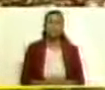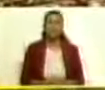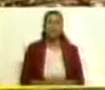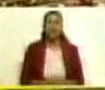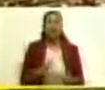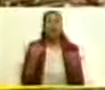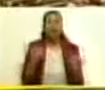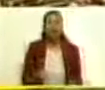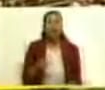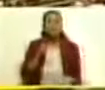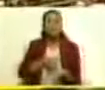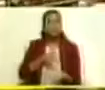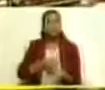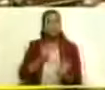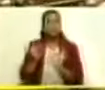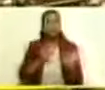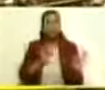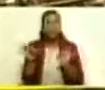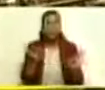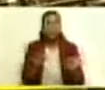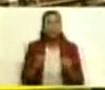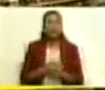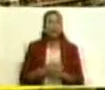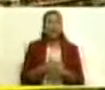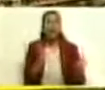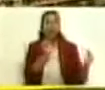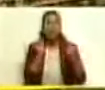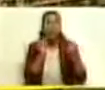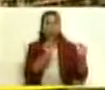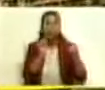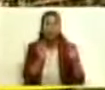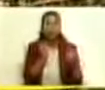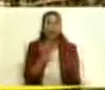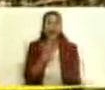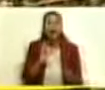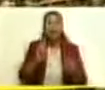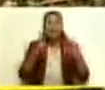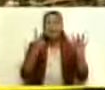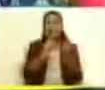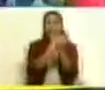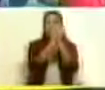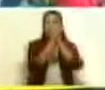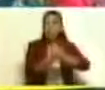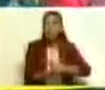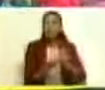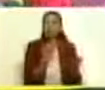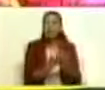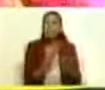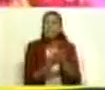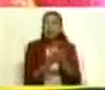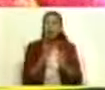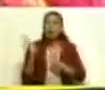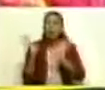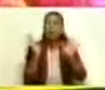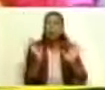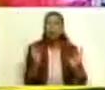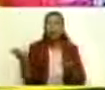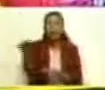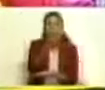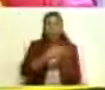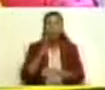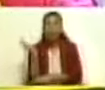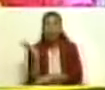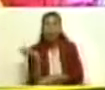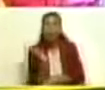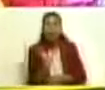Participan en lo que viene siendo la discusión de estas siete transformaciones, el despliegue del esfuerzo productivo y